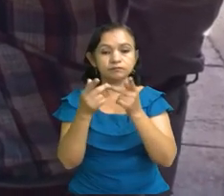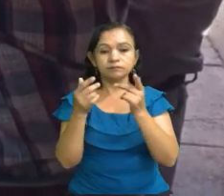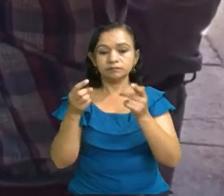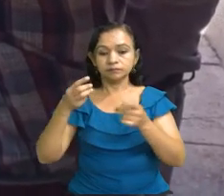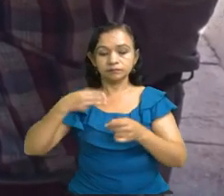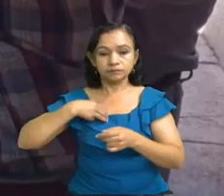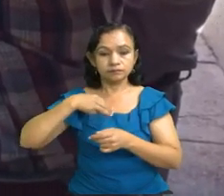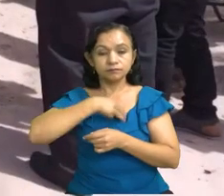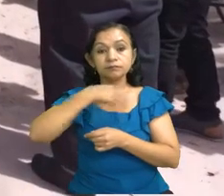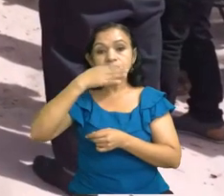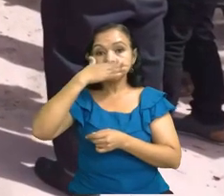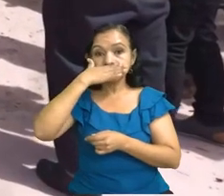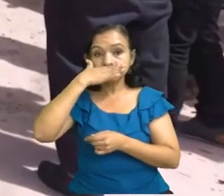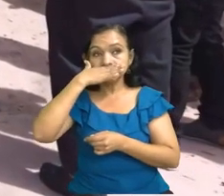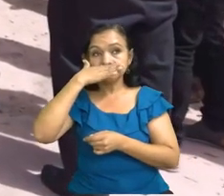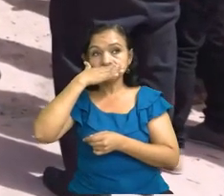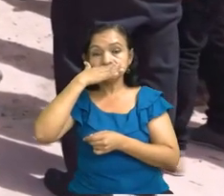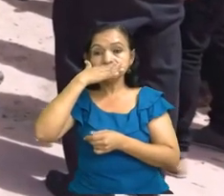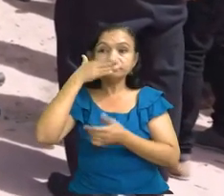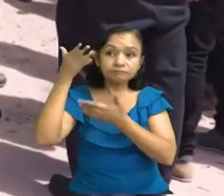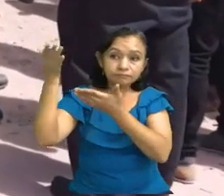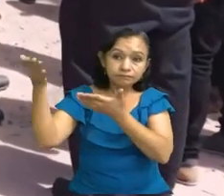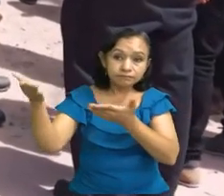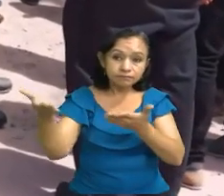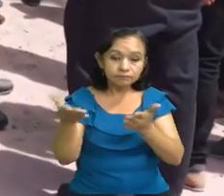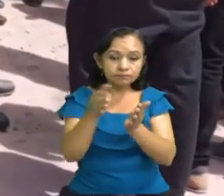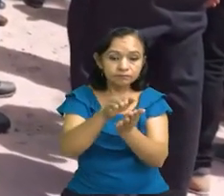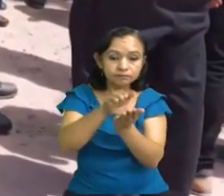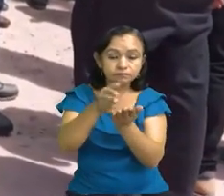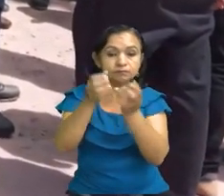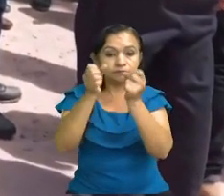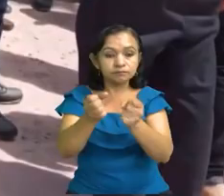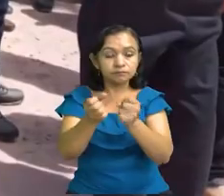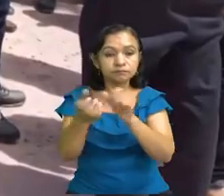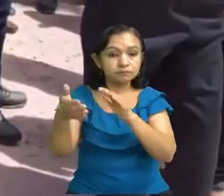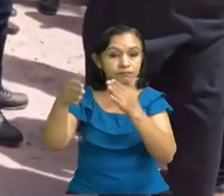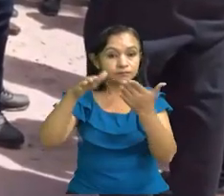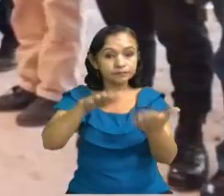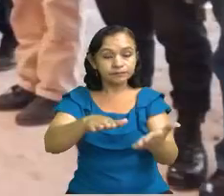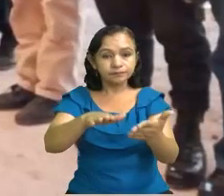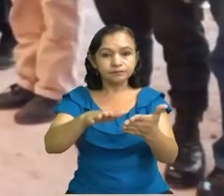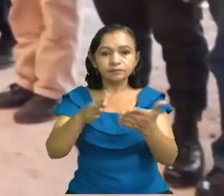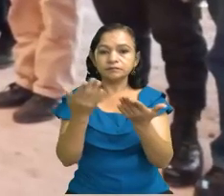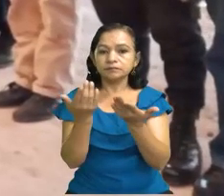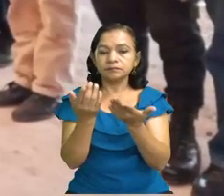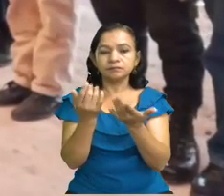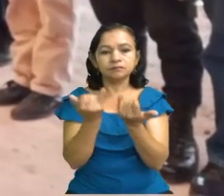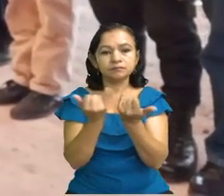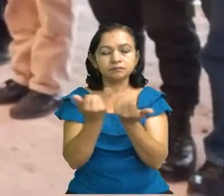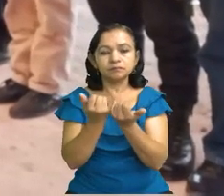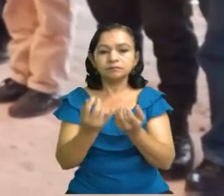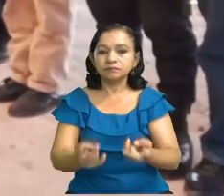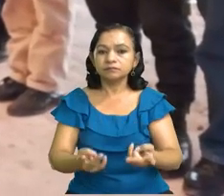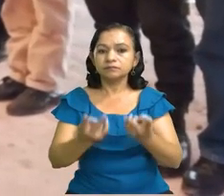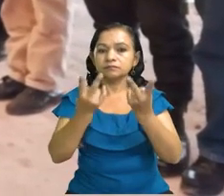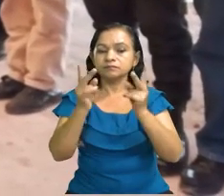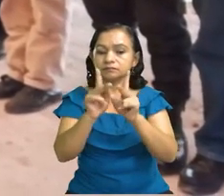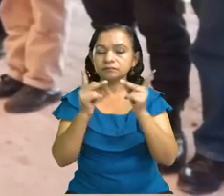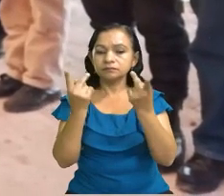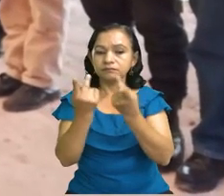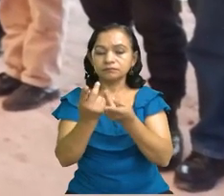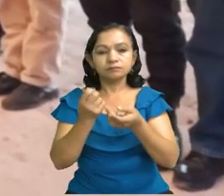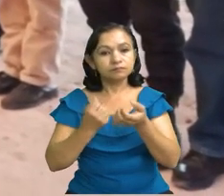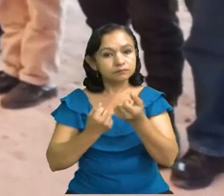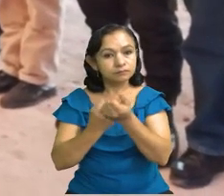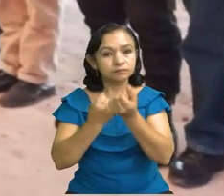militancia sandinista recibieron los restos mortales del guerrillero histórico, quien no dudó un segundo en dar la vida por su pueblo.